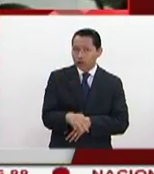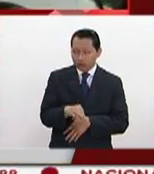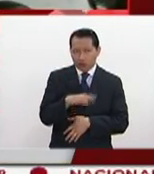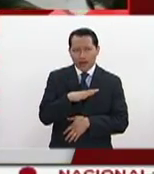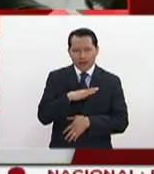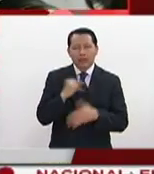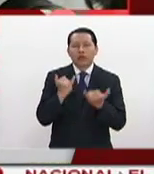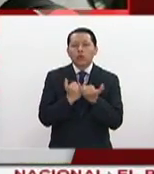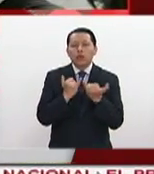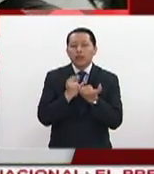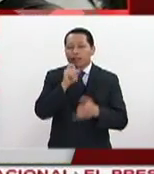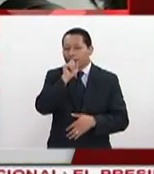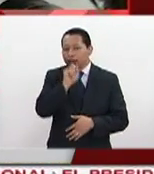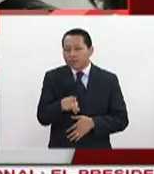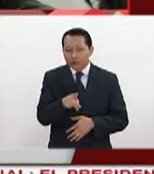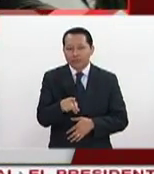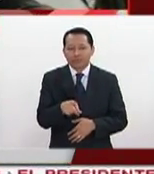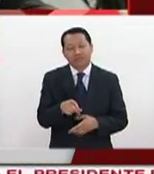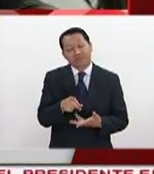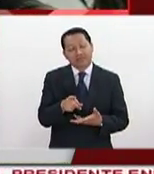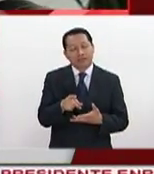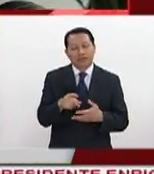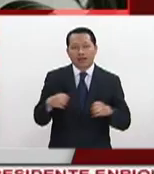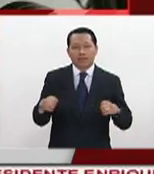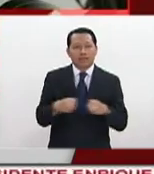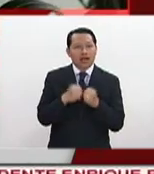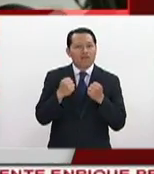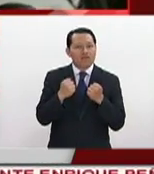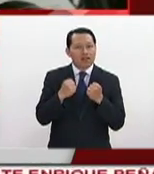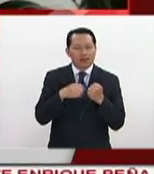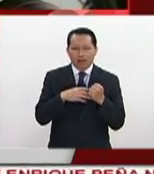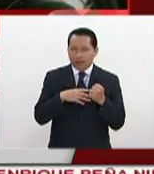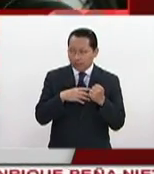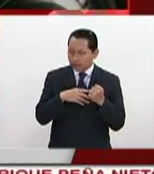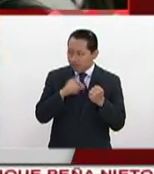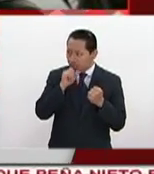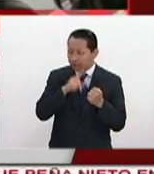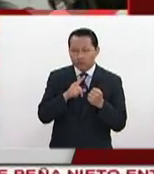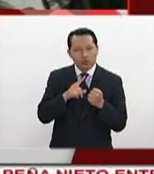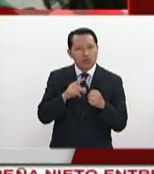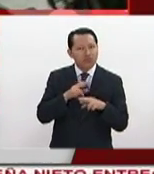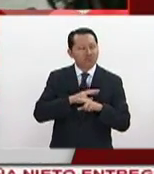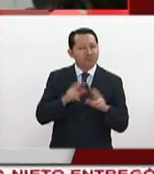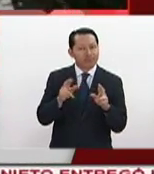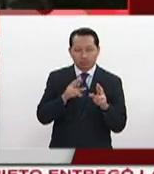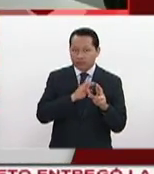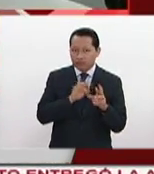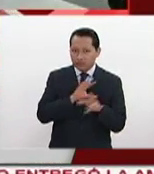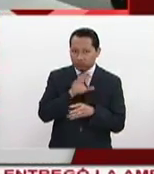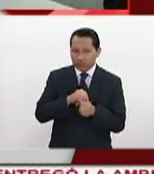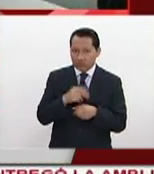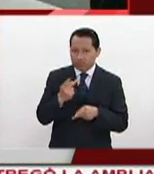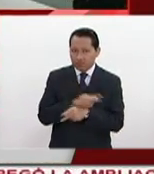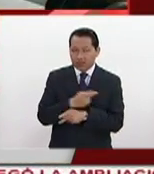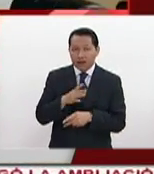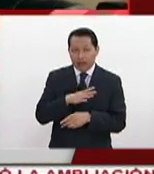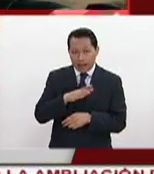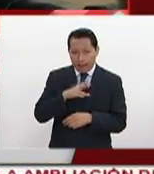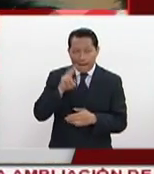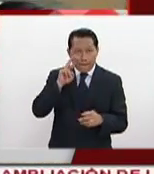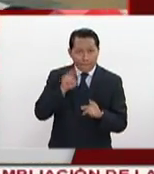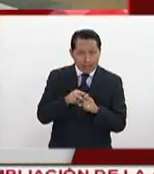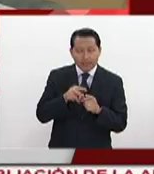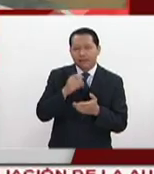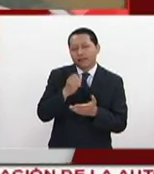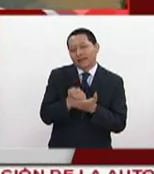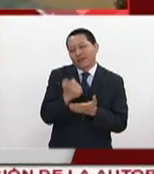50%. Son datos alarmantes, ¿no? Datos muy impresionantes de lo que está viviendo desde el punto de vista económico